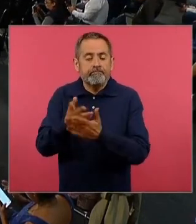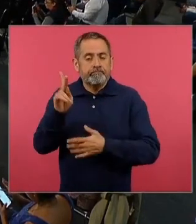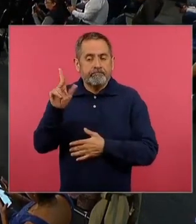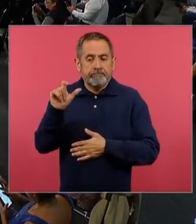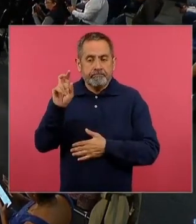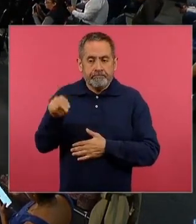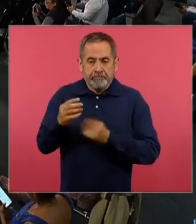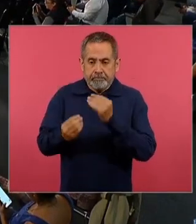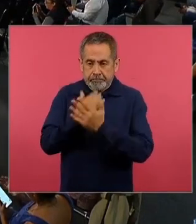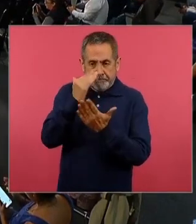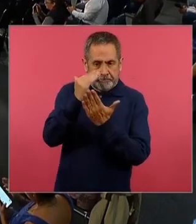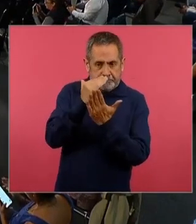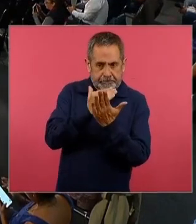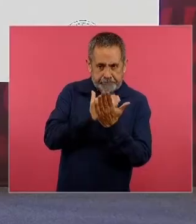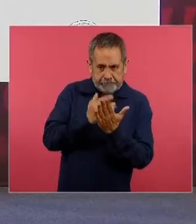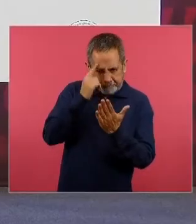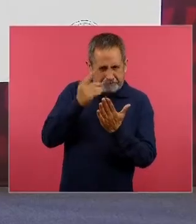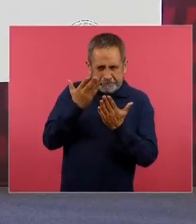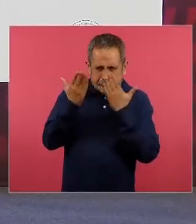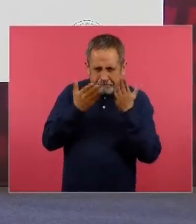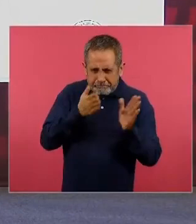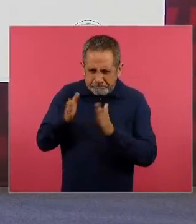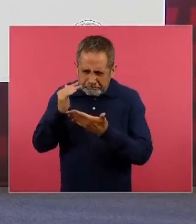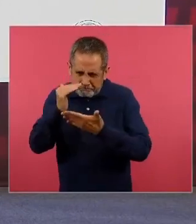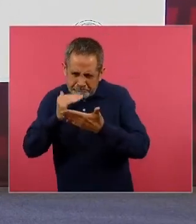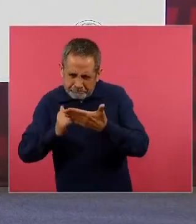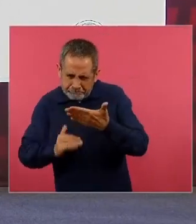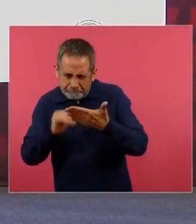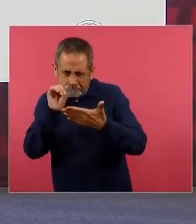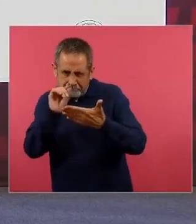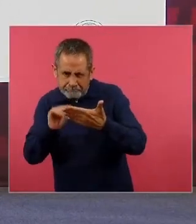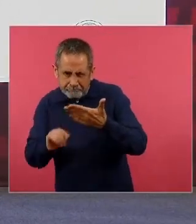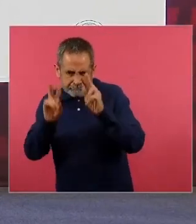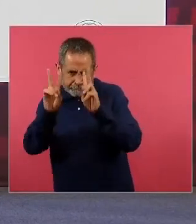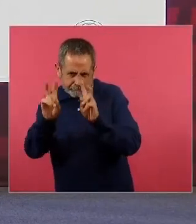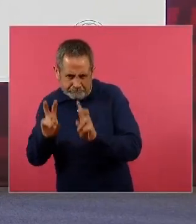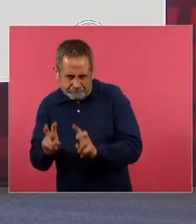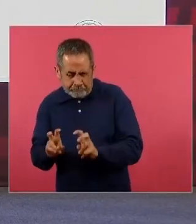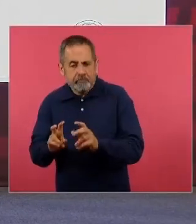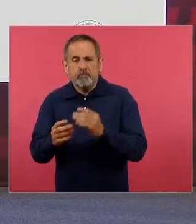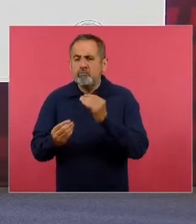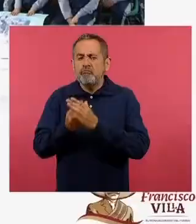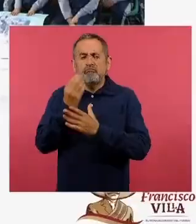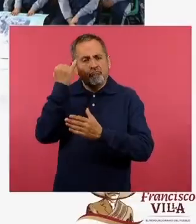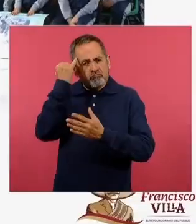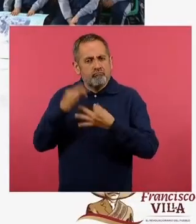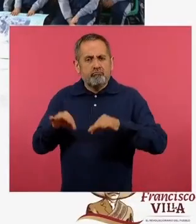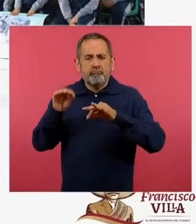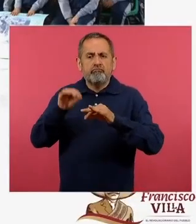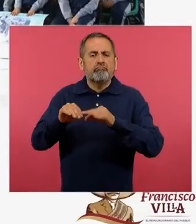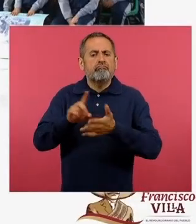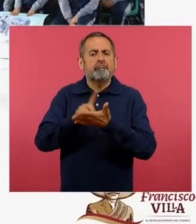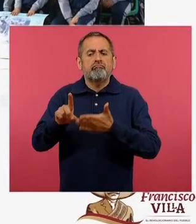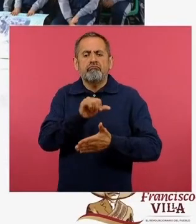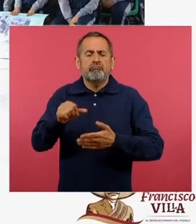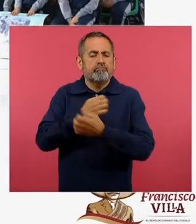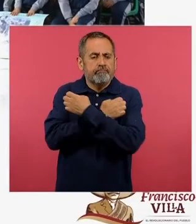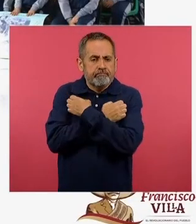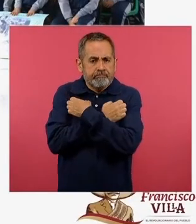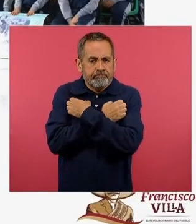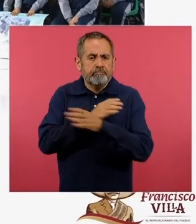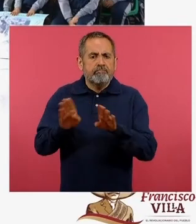estudios. El plan de estudios tiene algunos elementos fundamentales: el derecho humano a la educación,